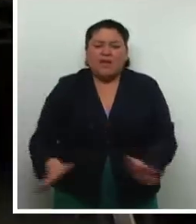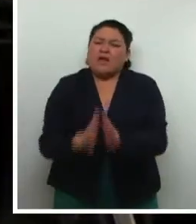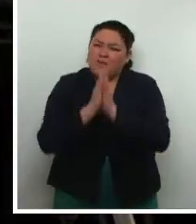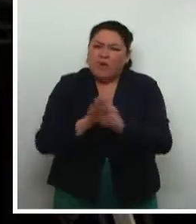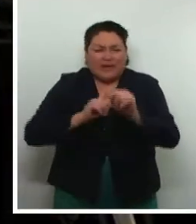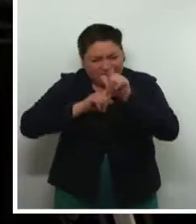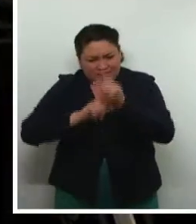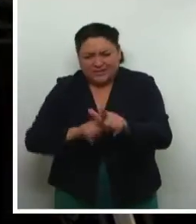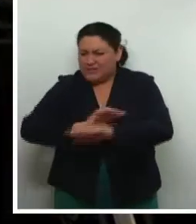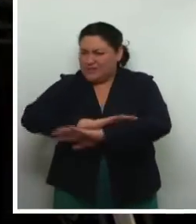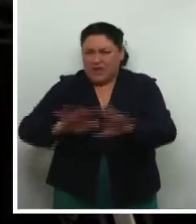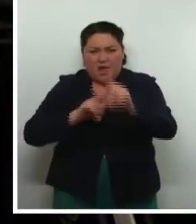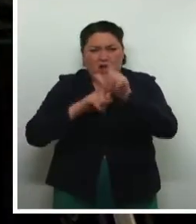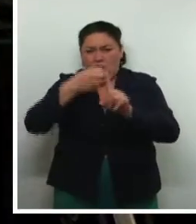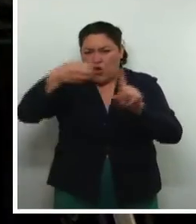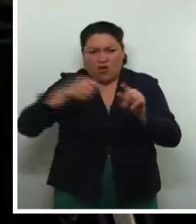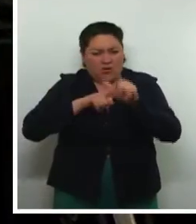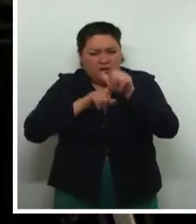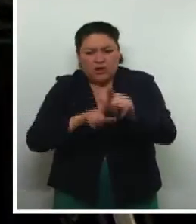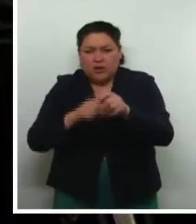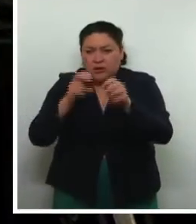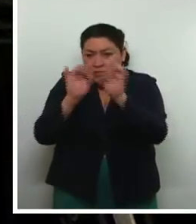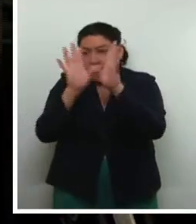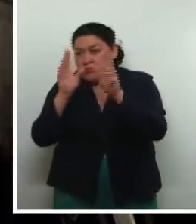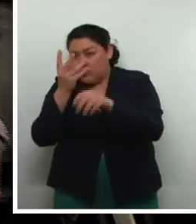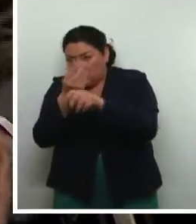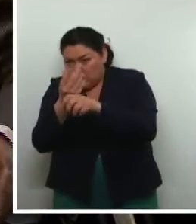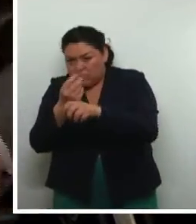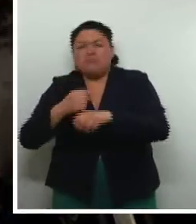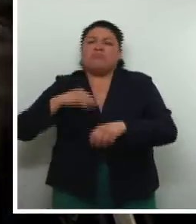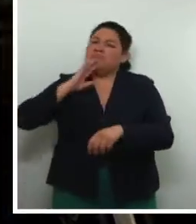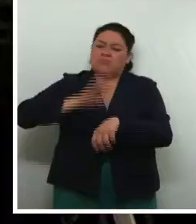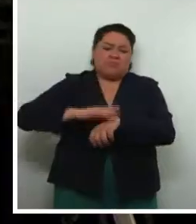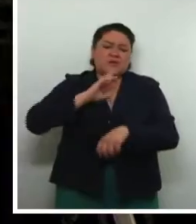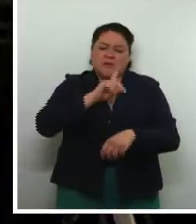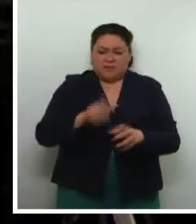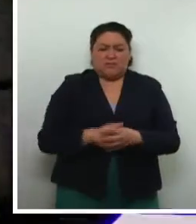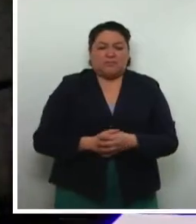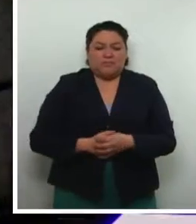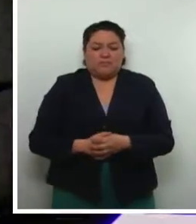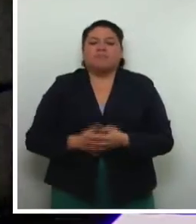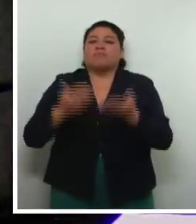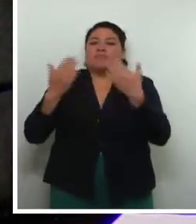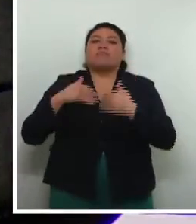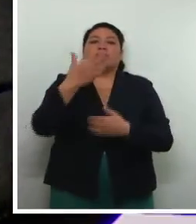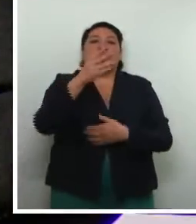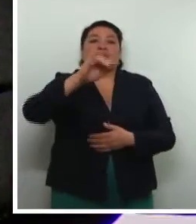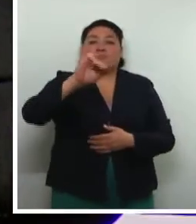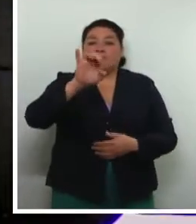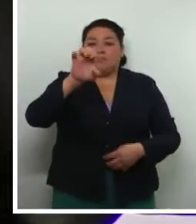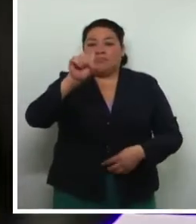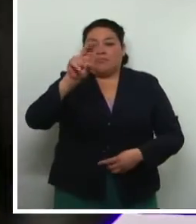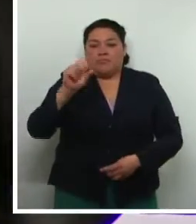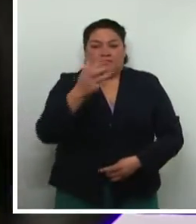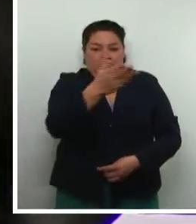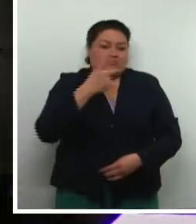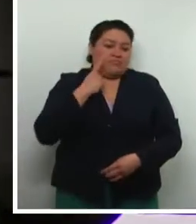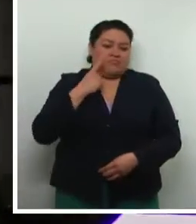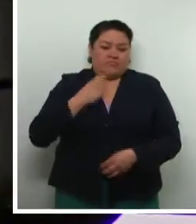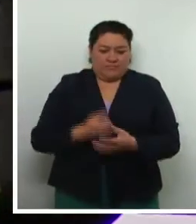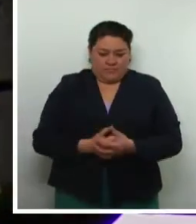Sigamos por este camino y ajustemos las diferencias. Eso es todo. Diputado Jesús Ramírez.